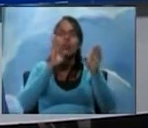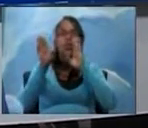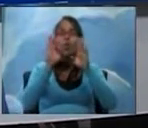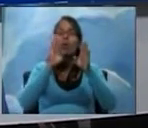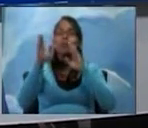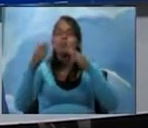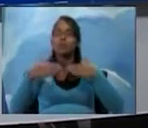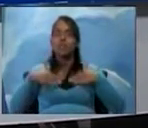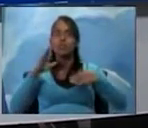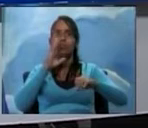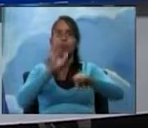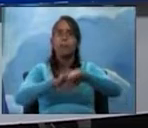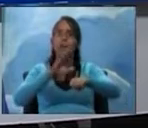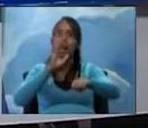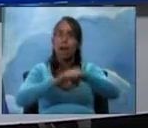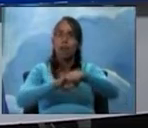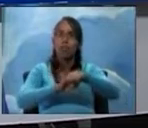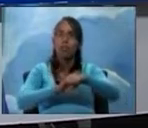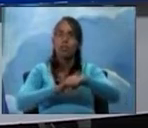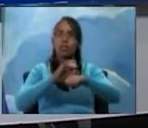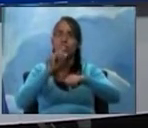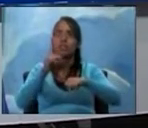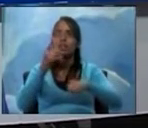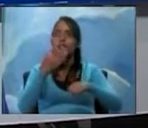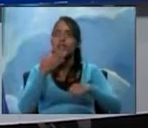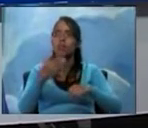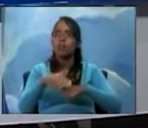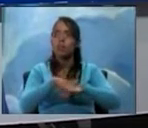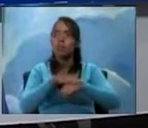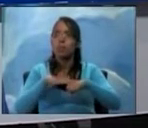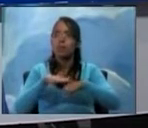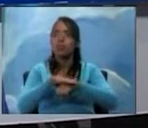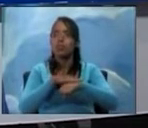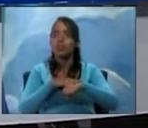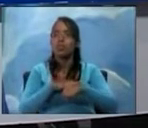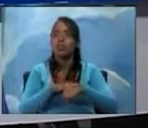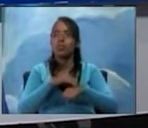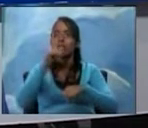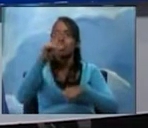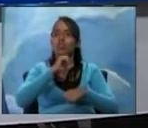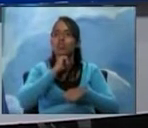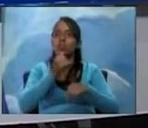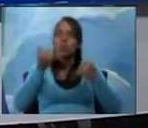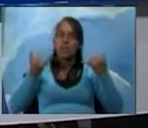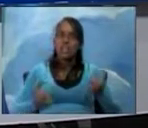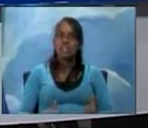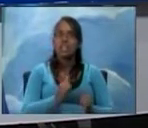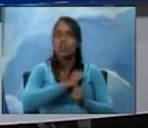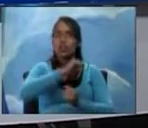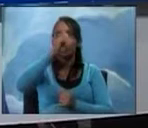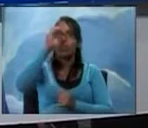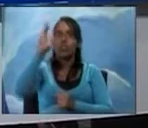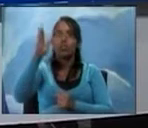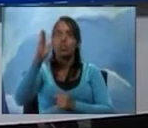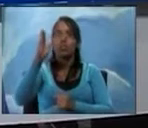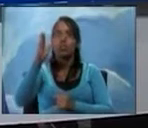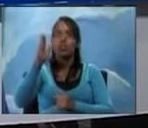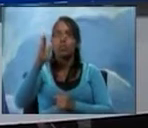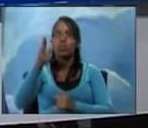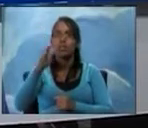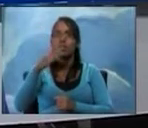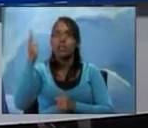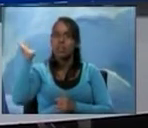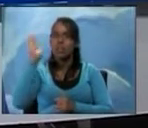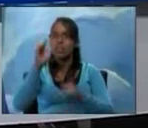mis pecados. Confieso mis pecados. Y te pido perdón. Y te pido perdón. Tú eres el Hijo de Dios. Tú eres el Hijo de Dios. Que viniste a